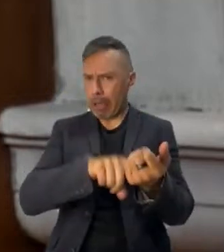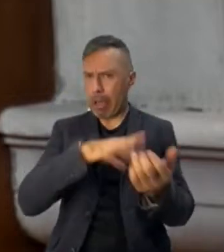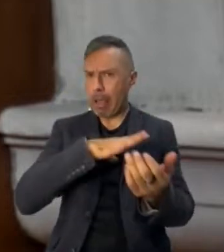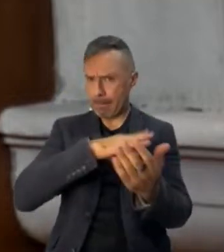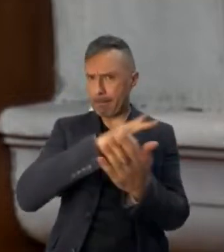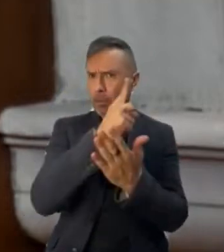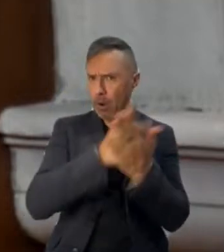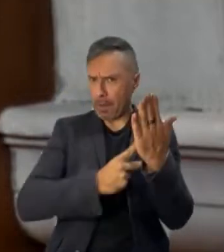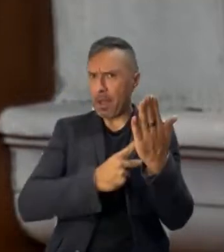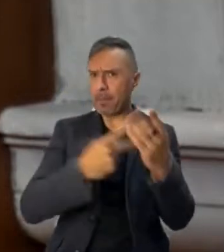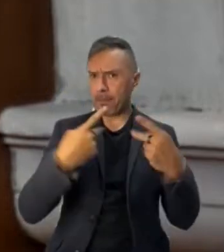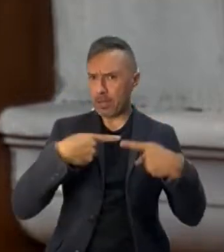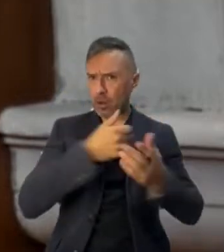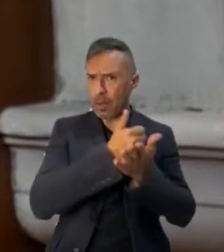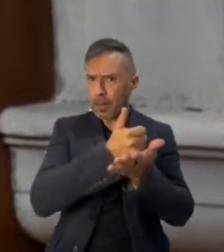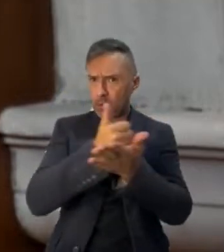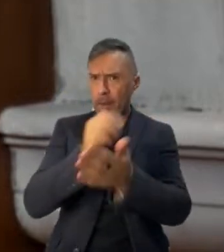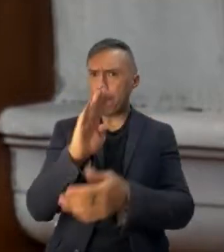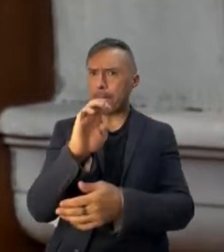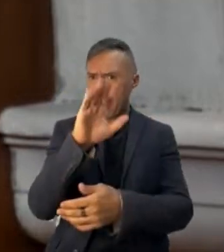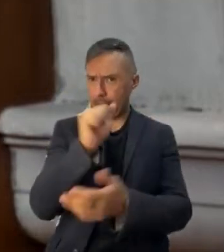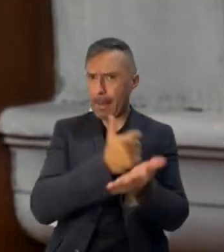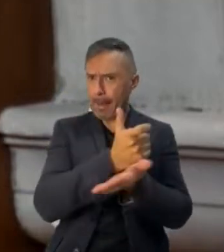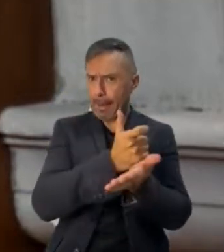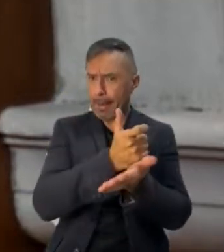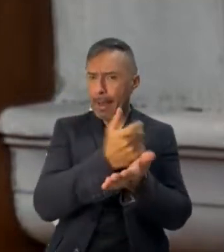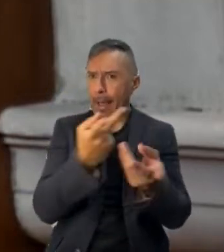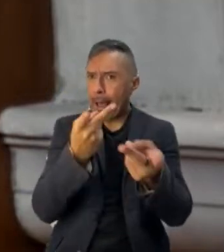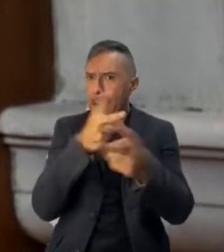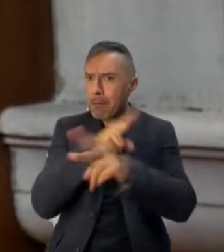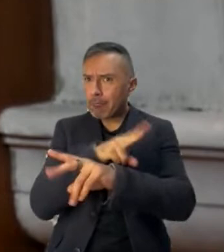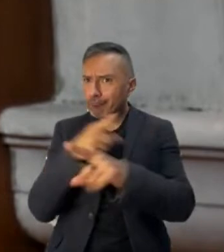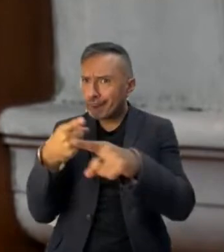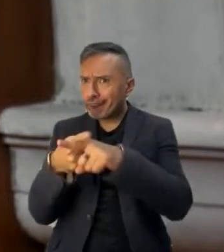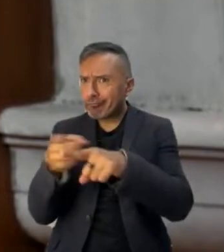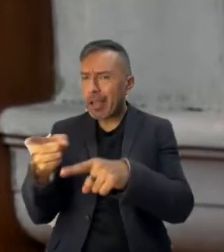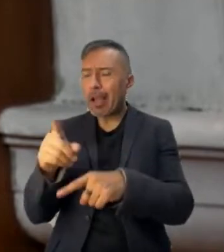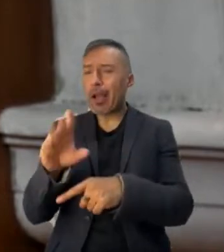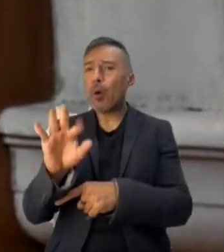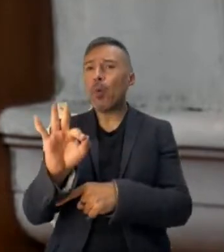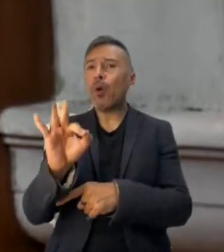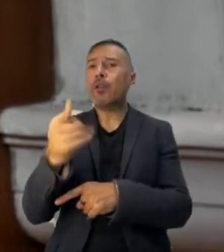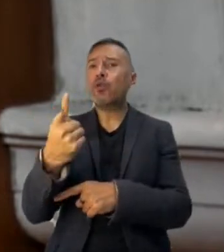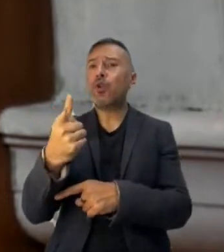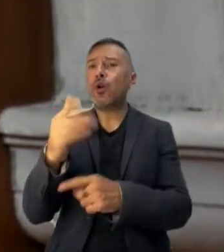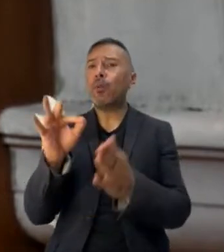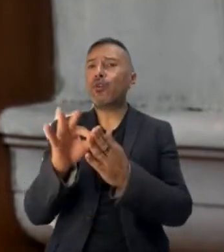pobreza avanzaron de un 41.77 a